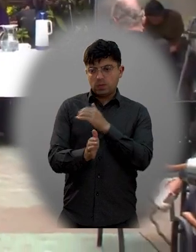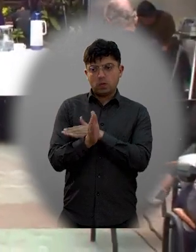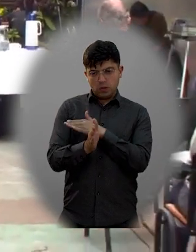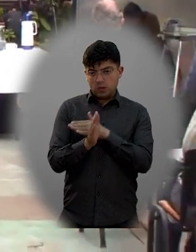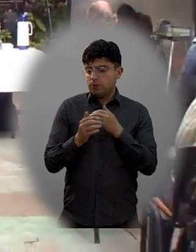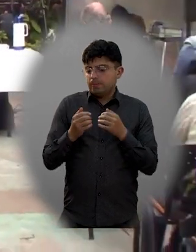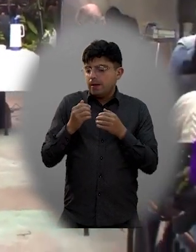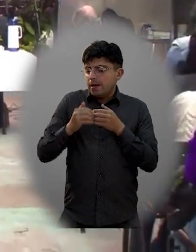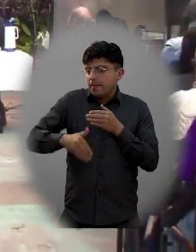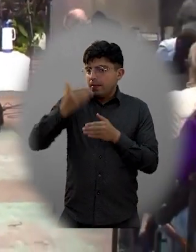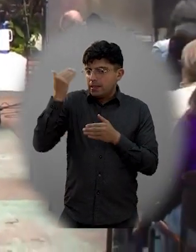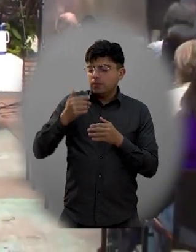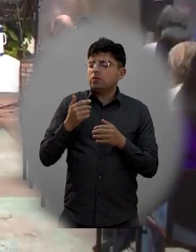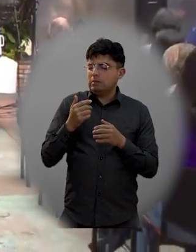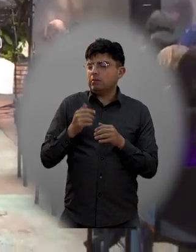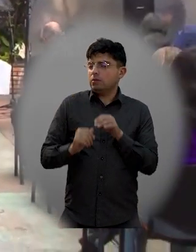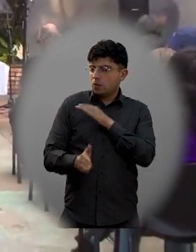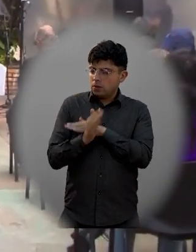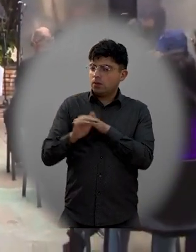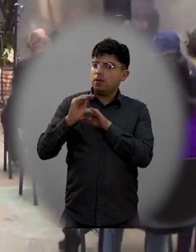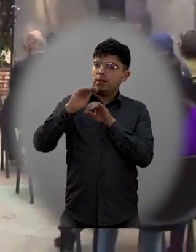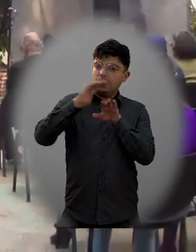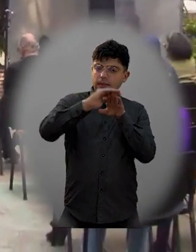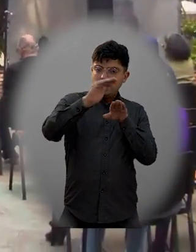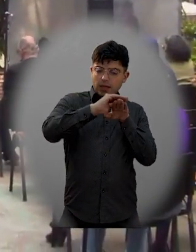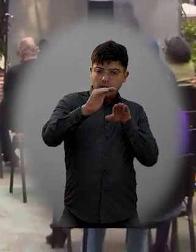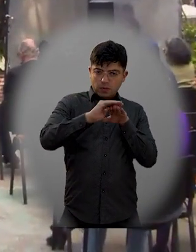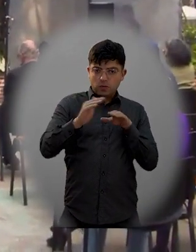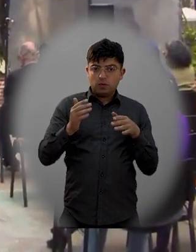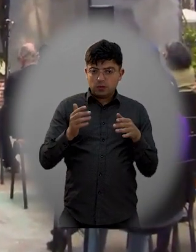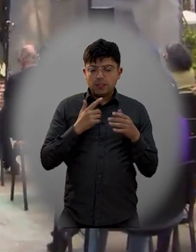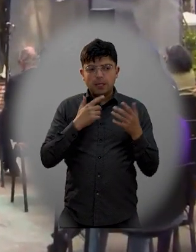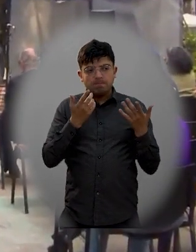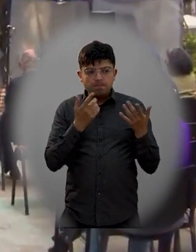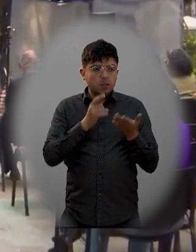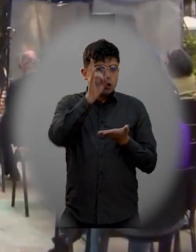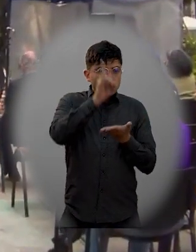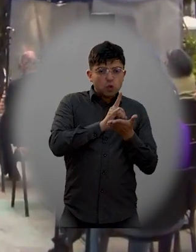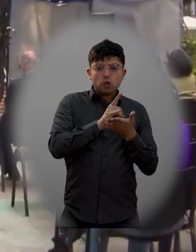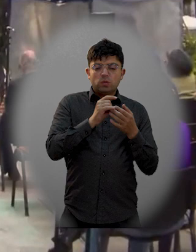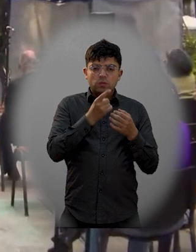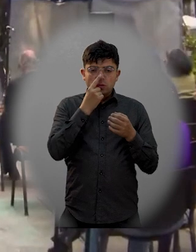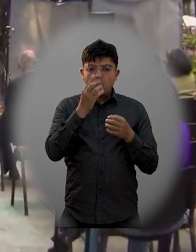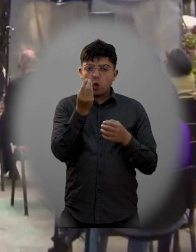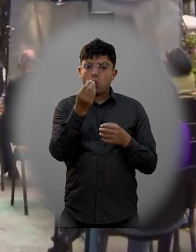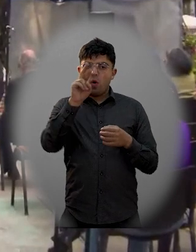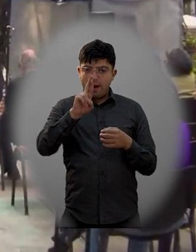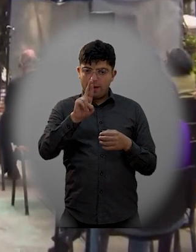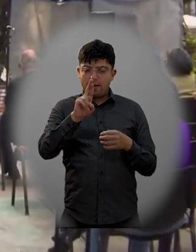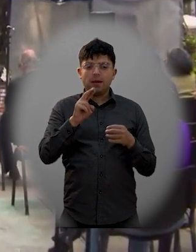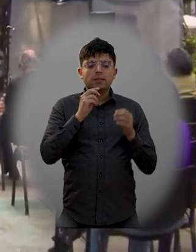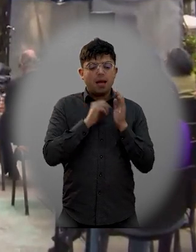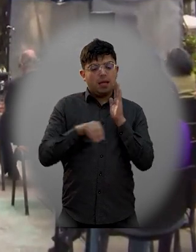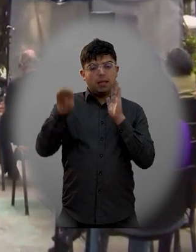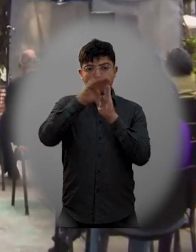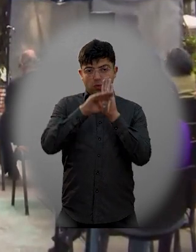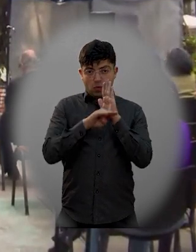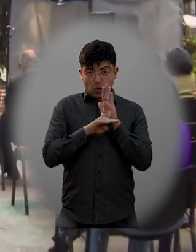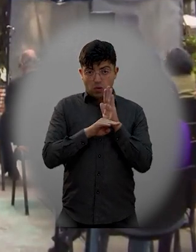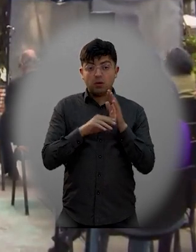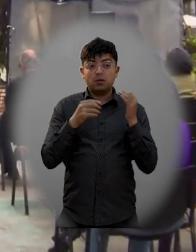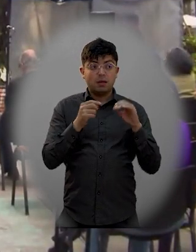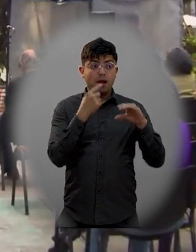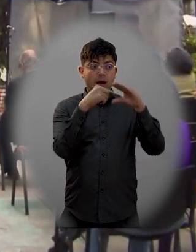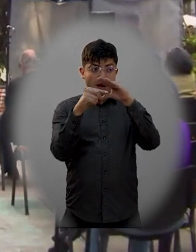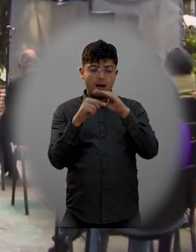la iniciamos, por eso le seguimos invitando a descargar, a consultar el código QR del protocolo, será enviado